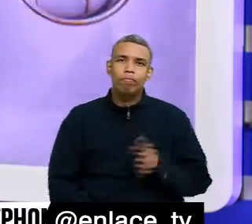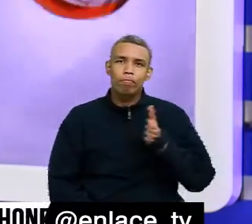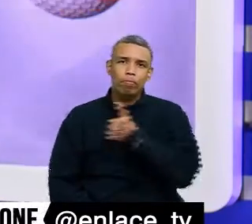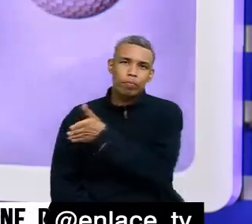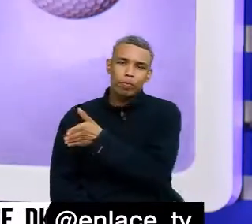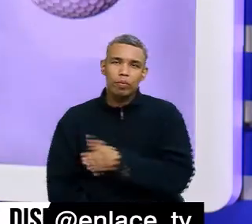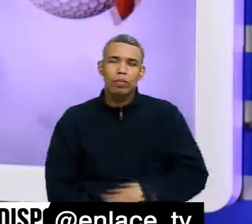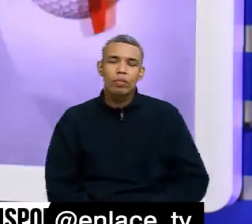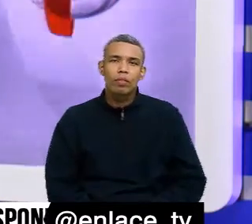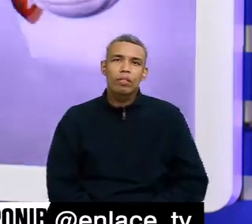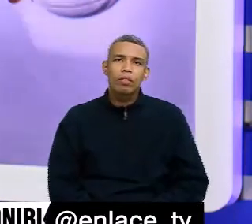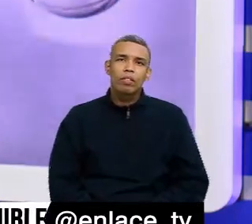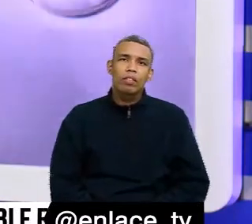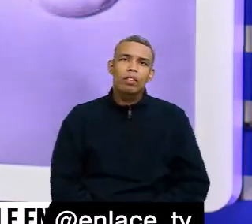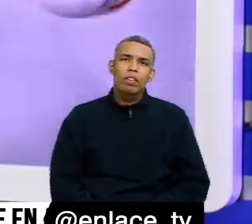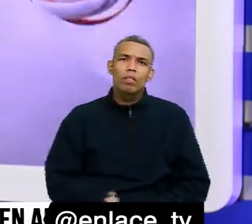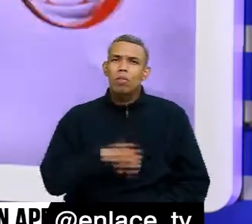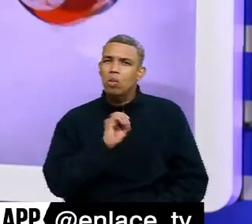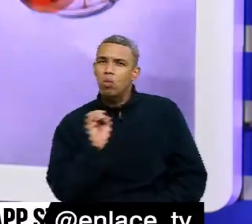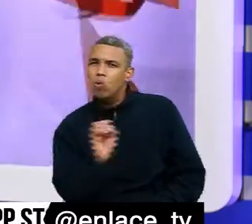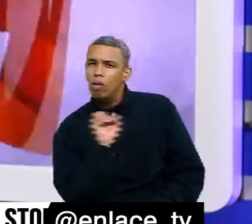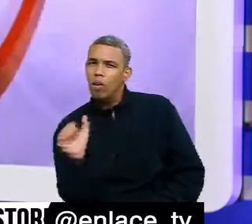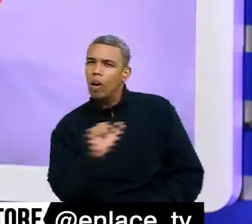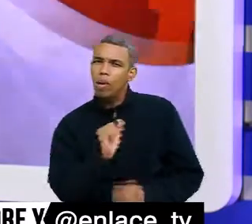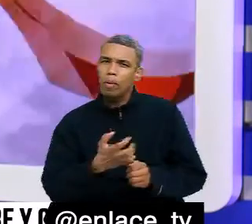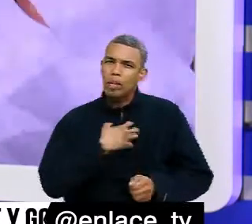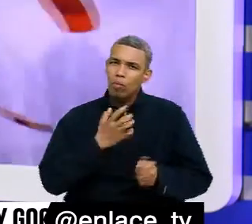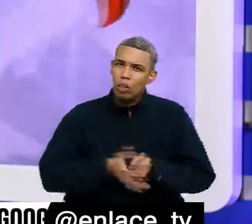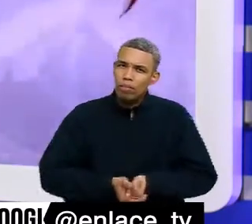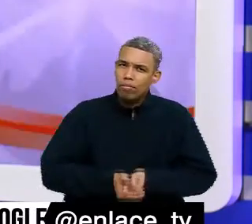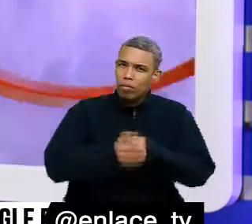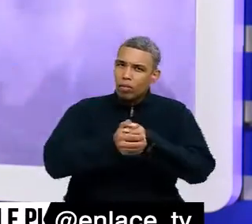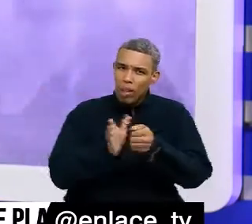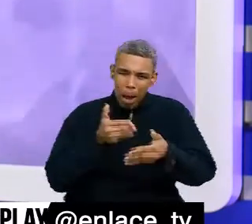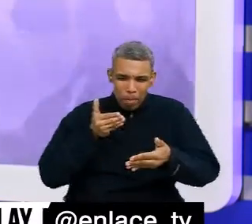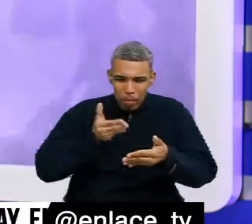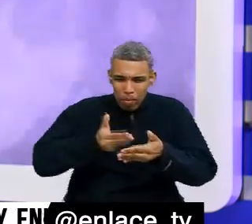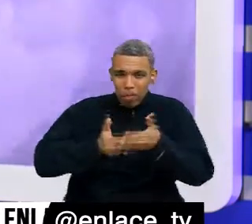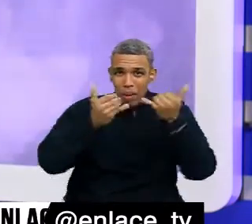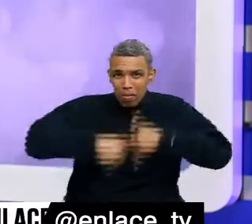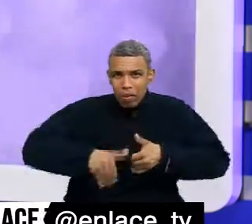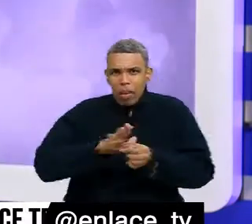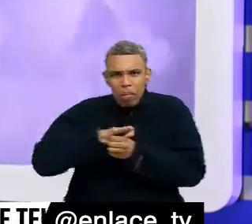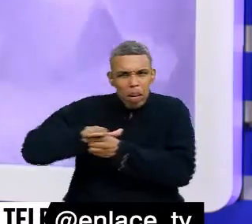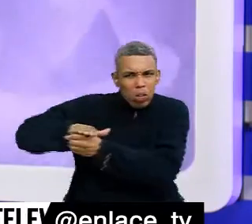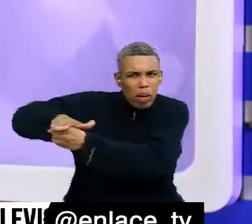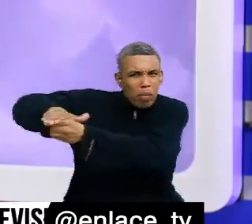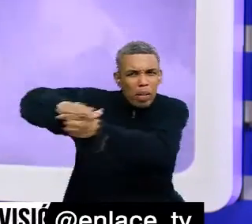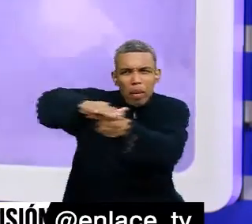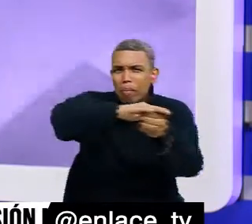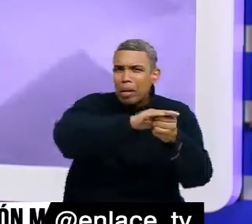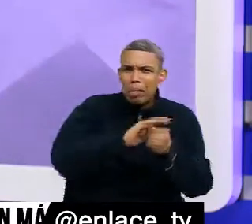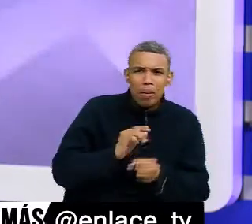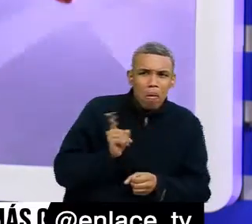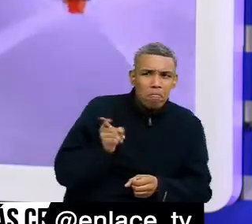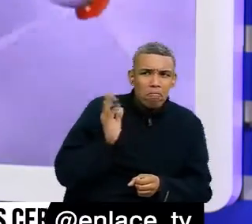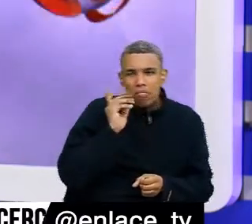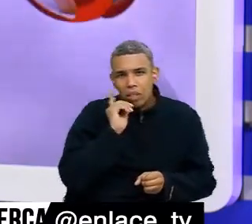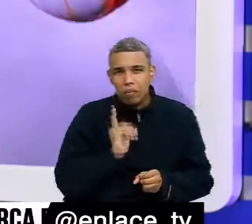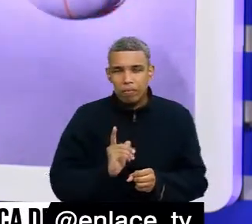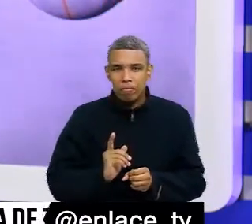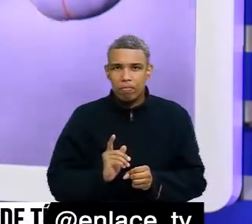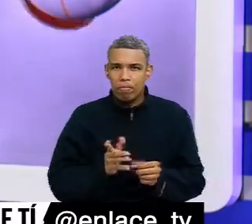tanto masculino como femenino, de voleibol, el cual se desarrolla en todas las, en varias polideportivas del puerto petrolero. En un